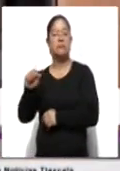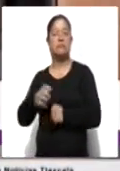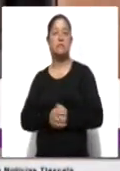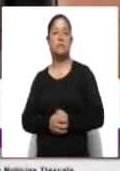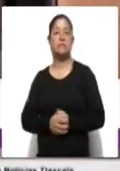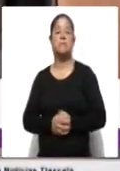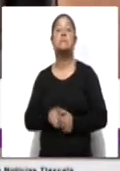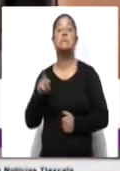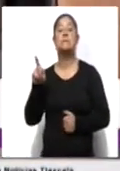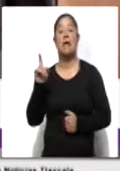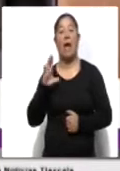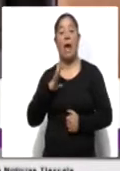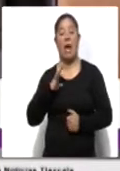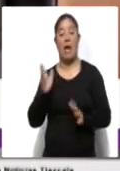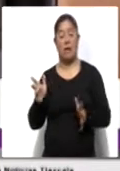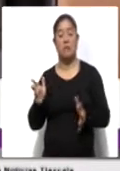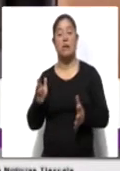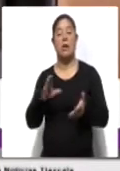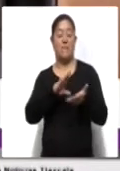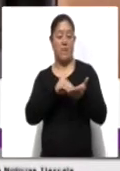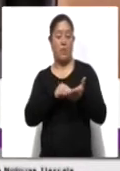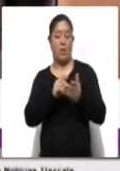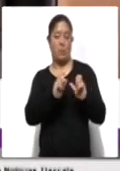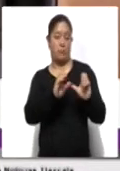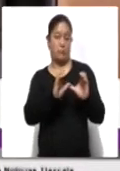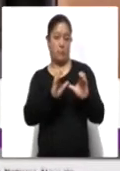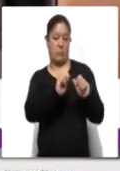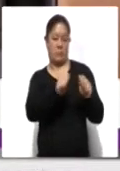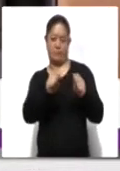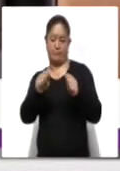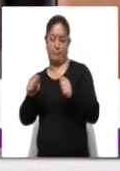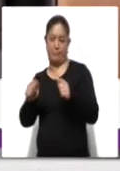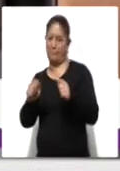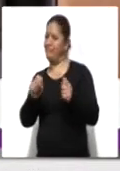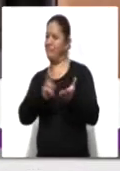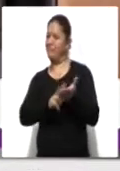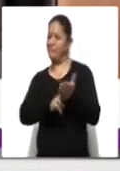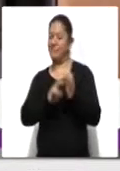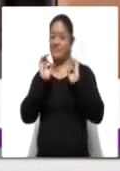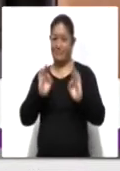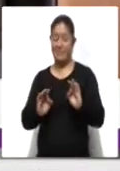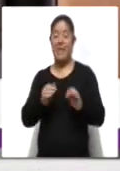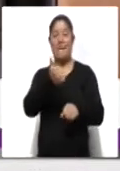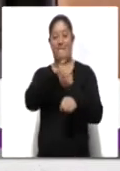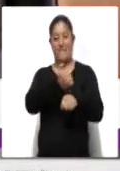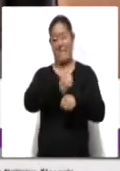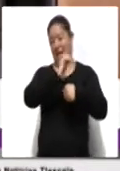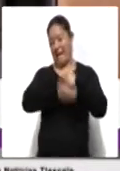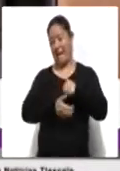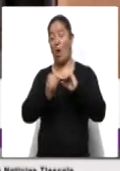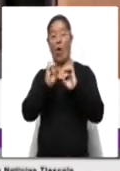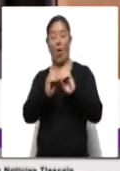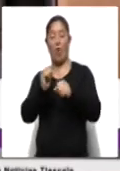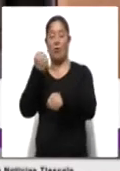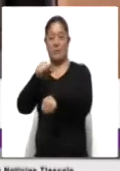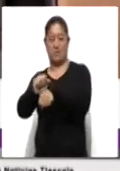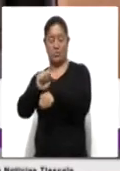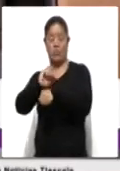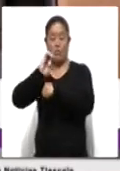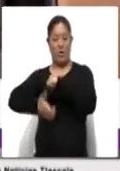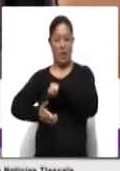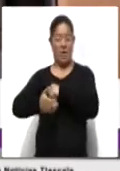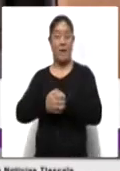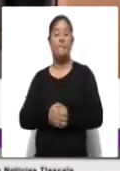tengan su documento que los avale haber terminado su primaria o secundaria. Para ello